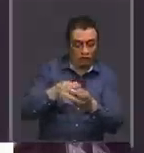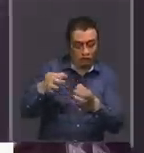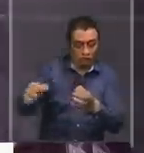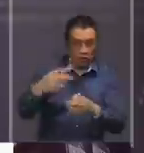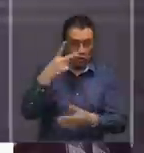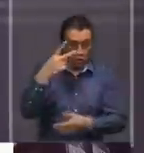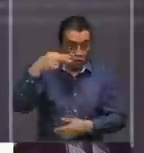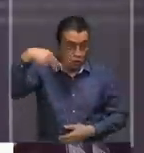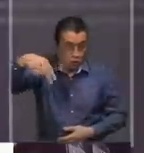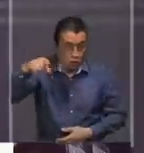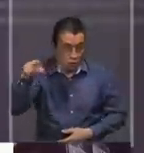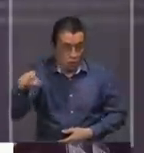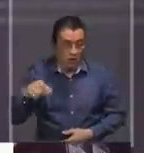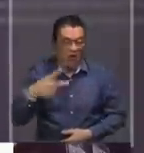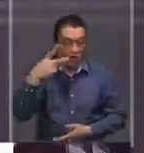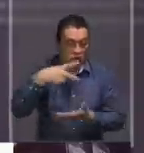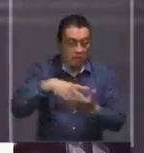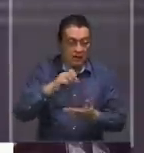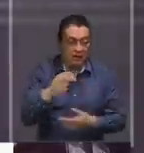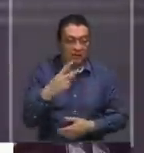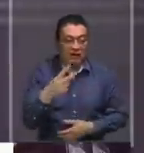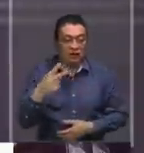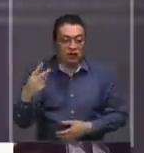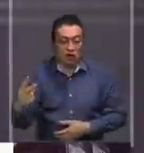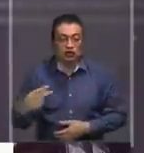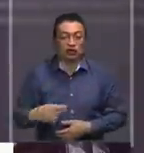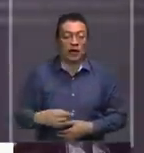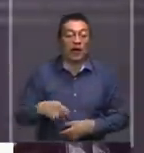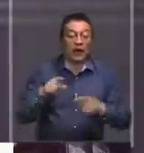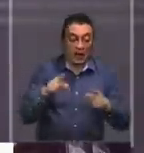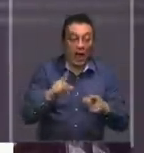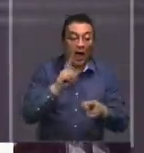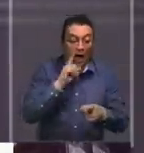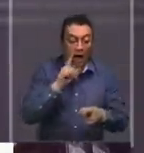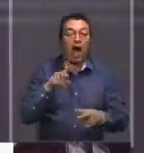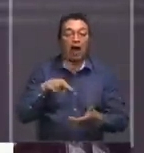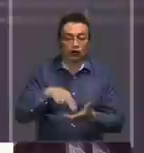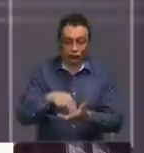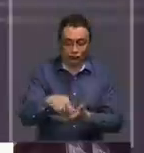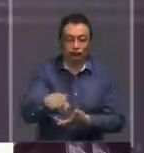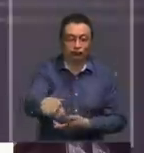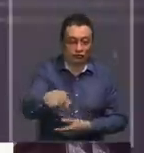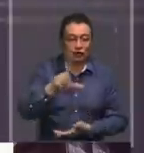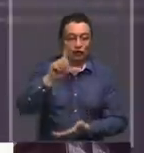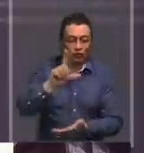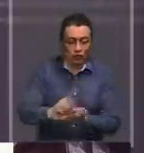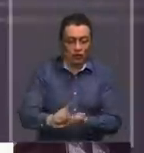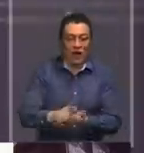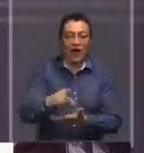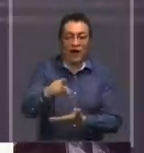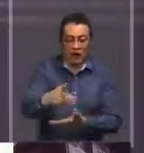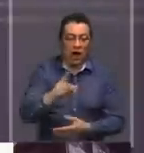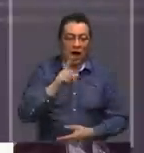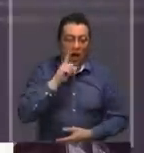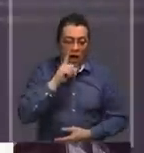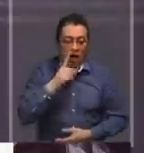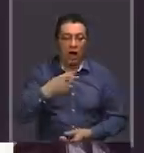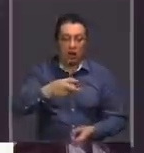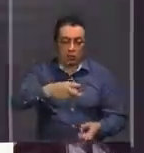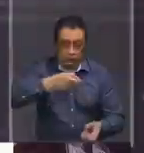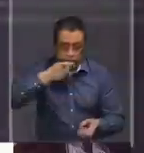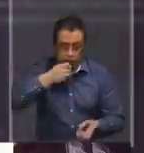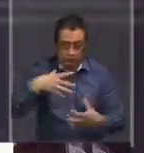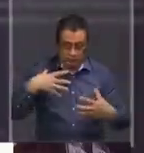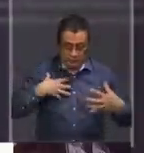de junio de 2022, donde él aparece precisamente en el lugar portando armas de fuego y